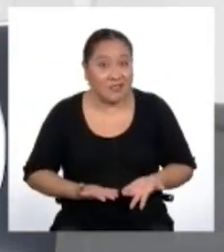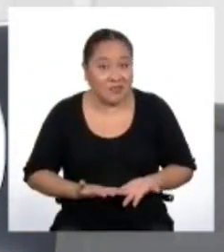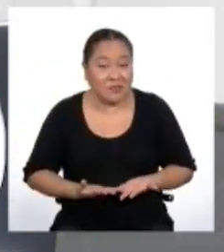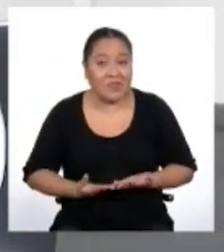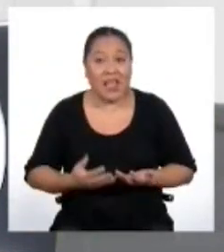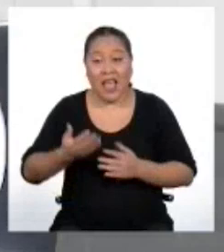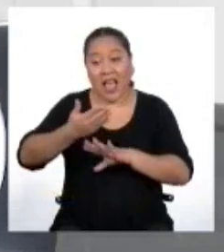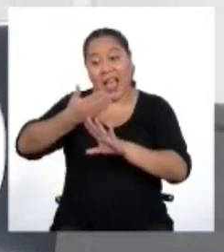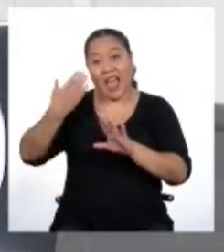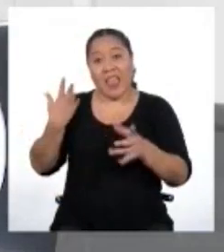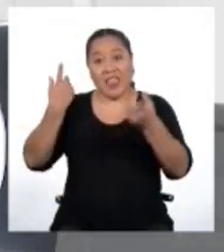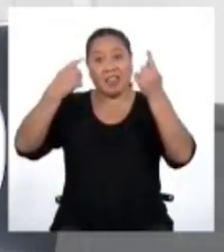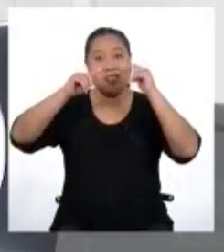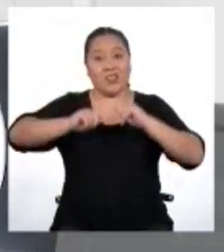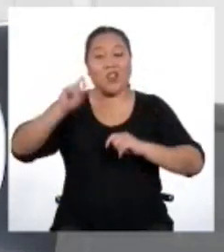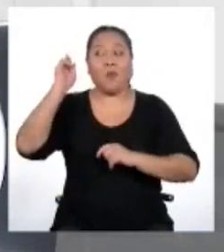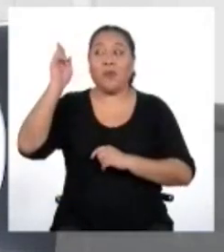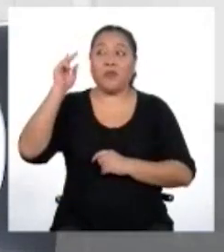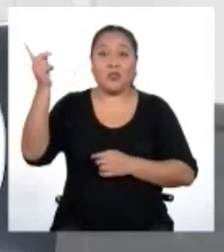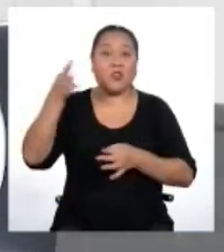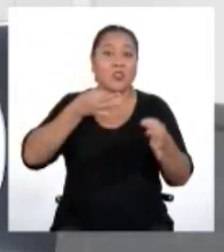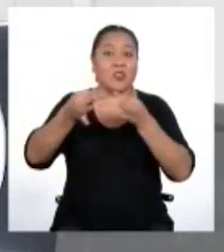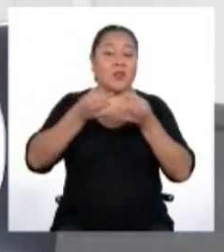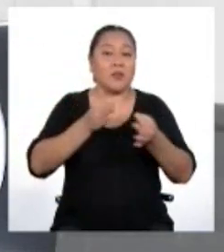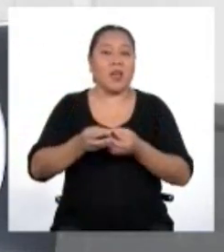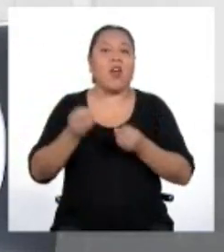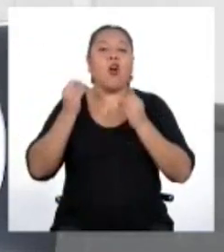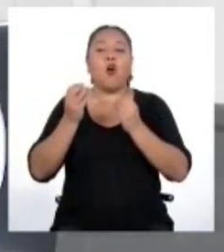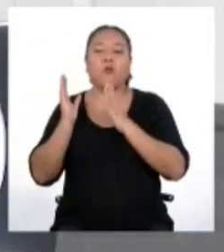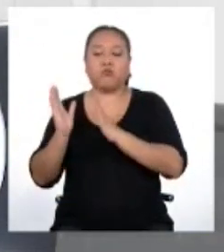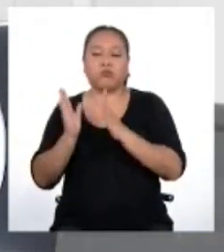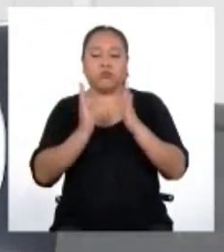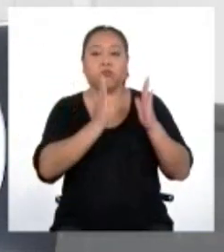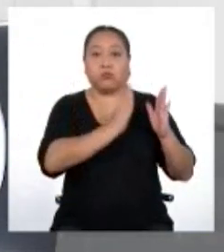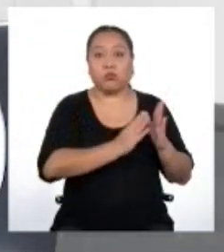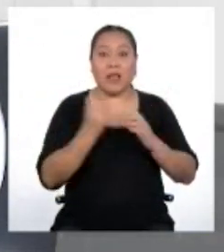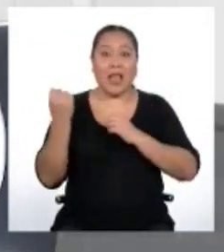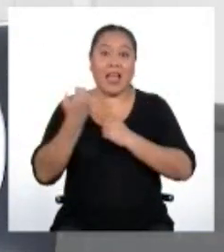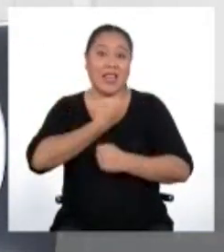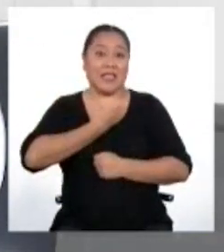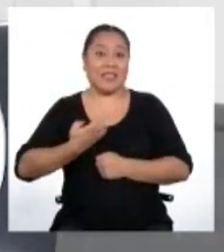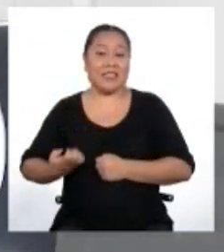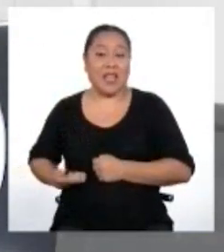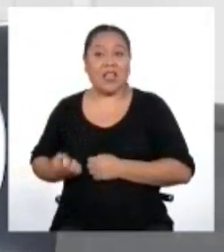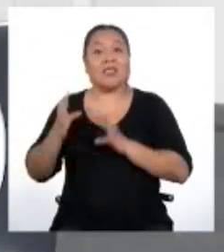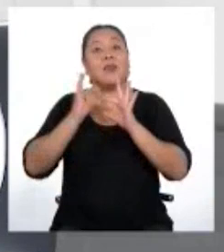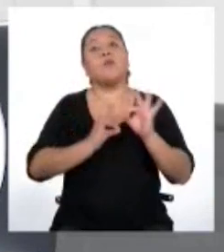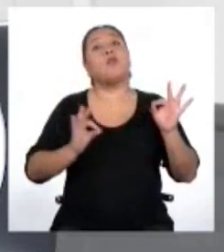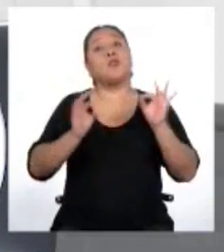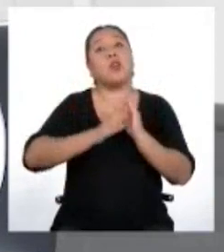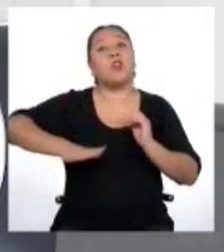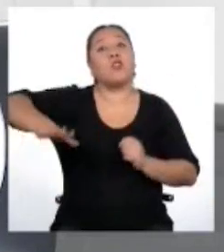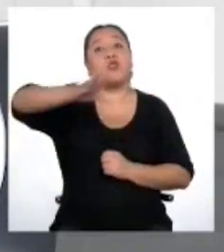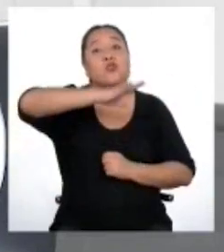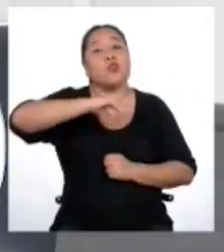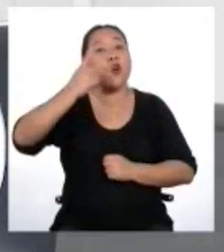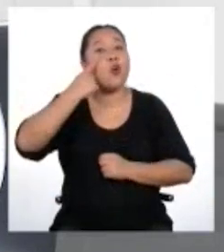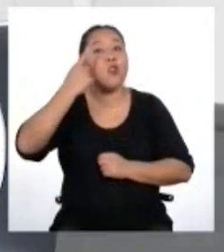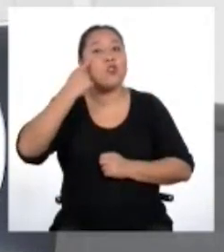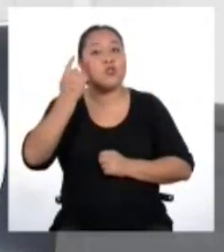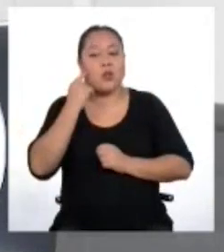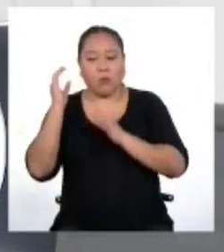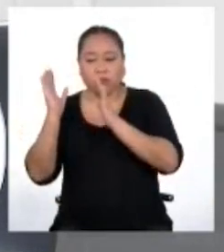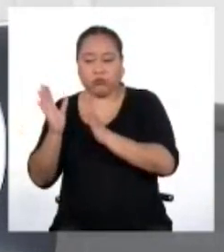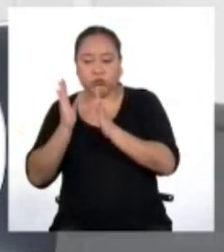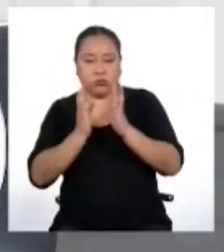comercial, el profesor nos explicaba cómo se organiza el Estado. Es importante que nosotros conozcamos esta especie de organigrama